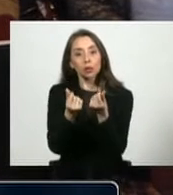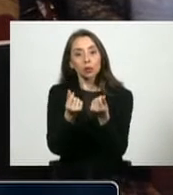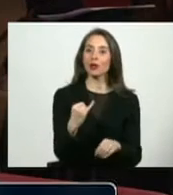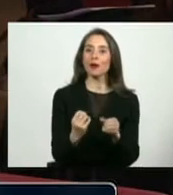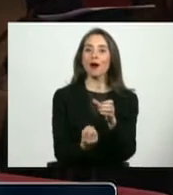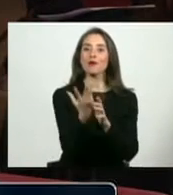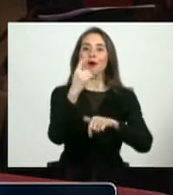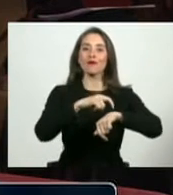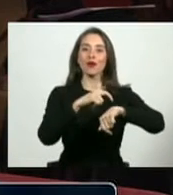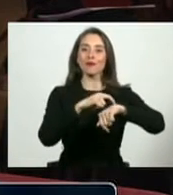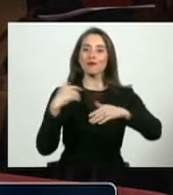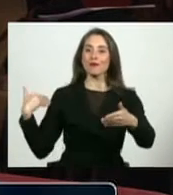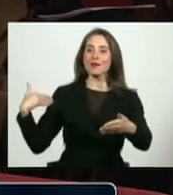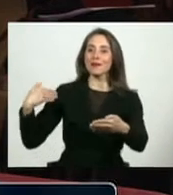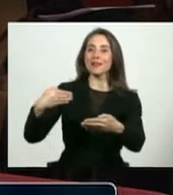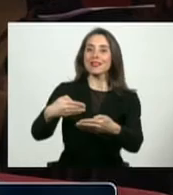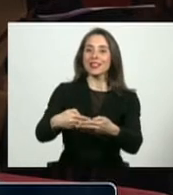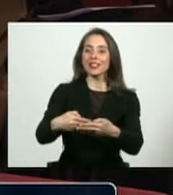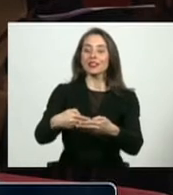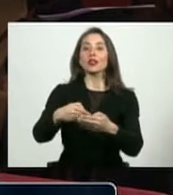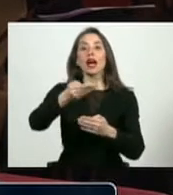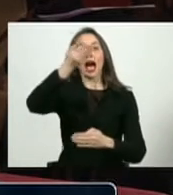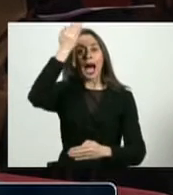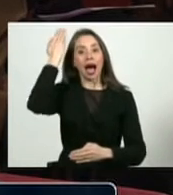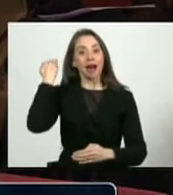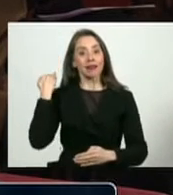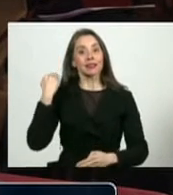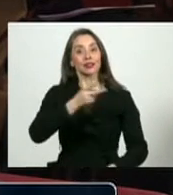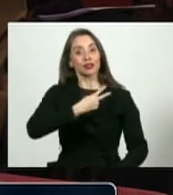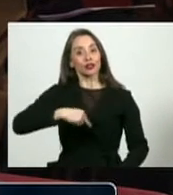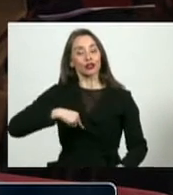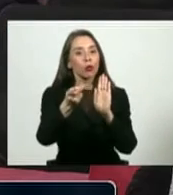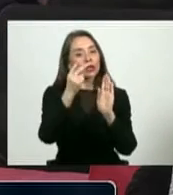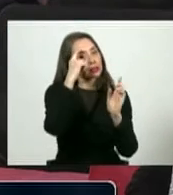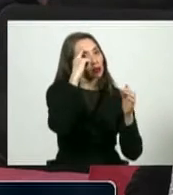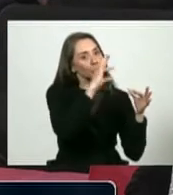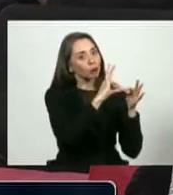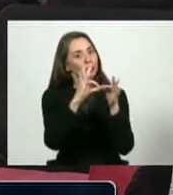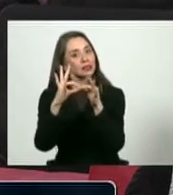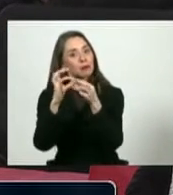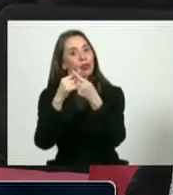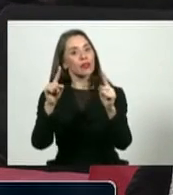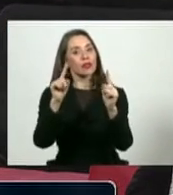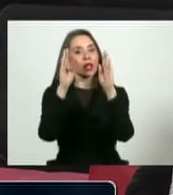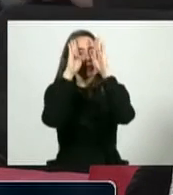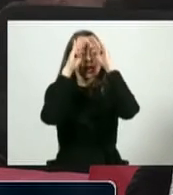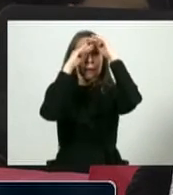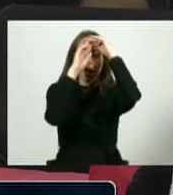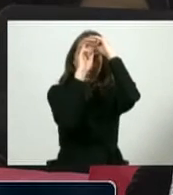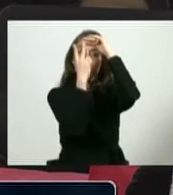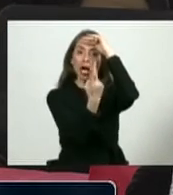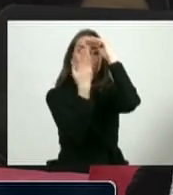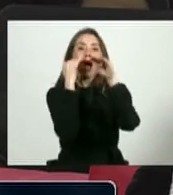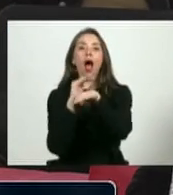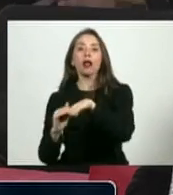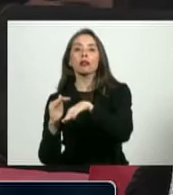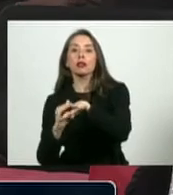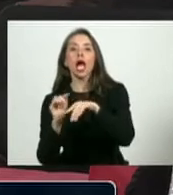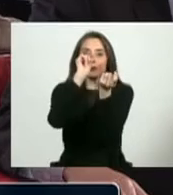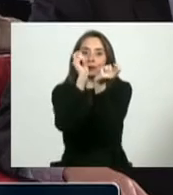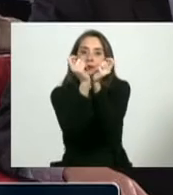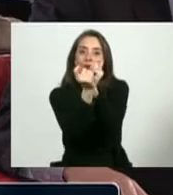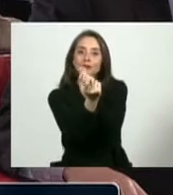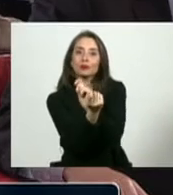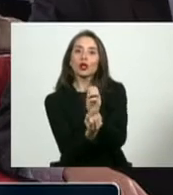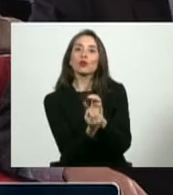con discapacidad. Y es en ese sentido lo que nuestro gobierno está propiciando, que es el diálogo ciudadano, y es por eso que